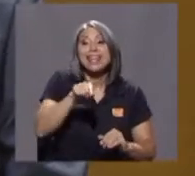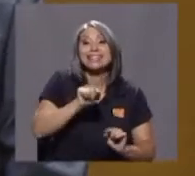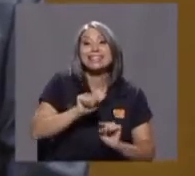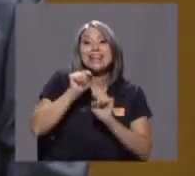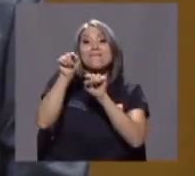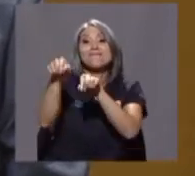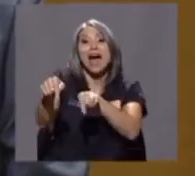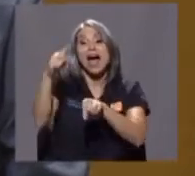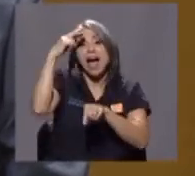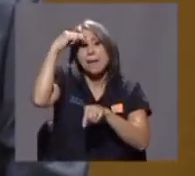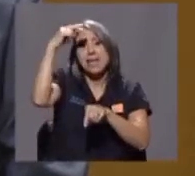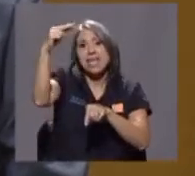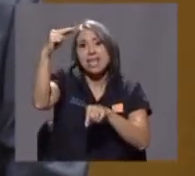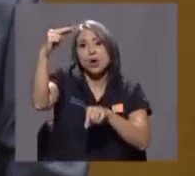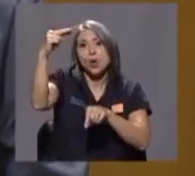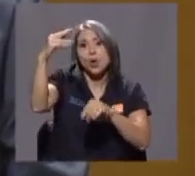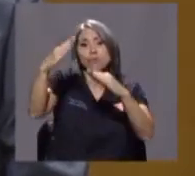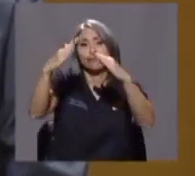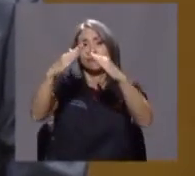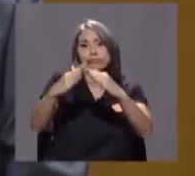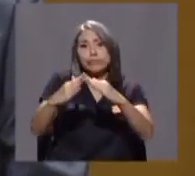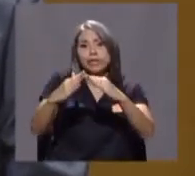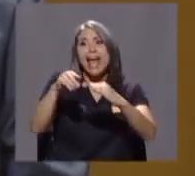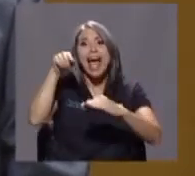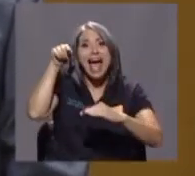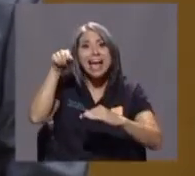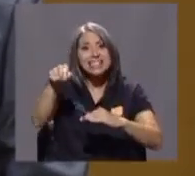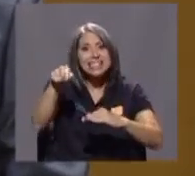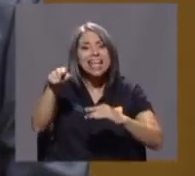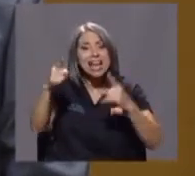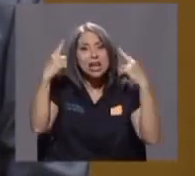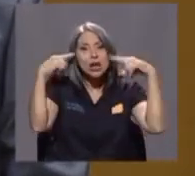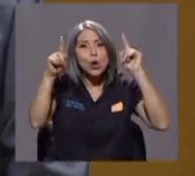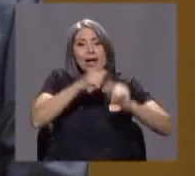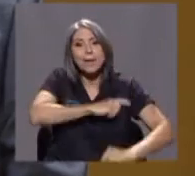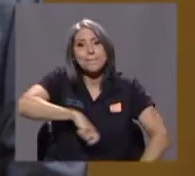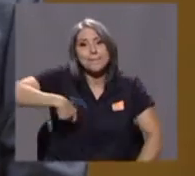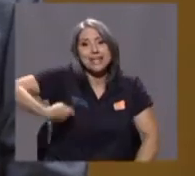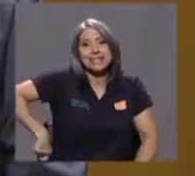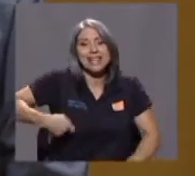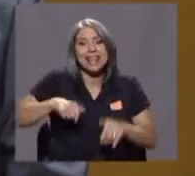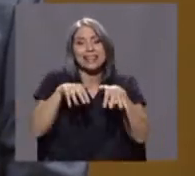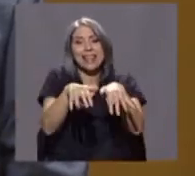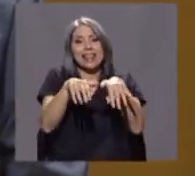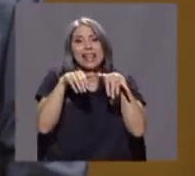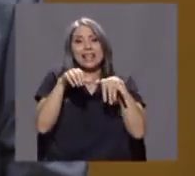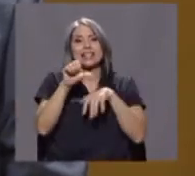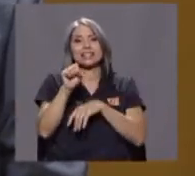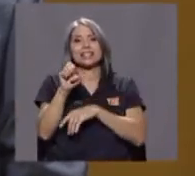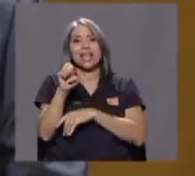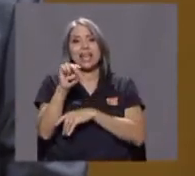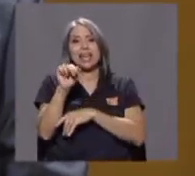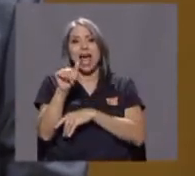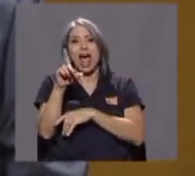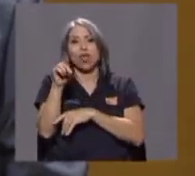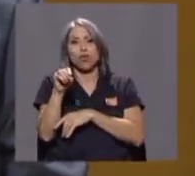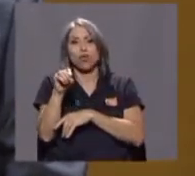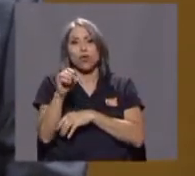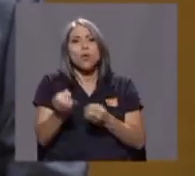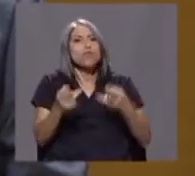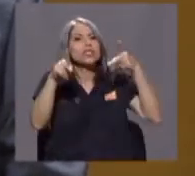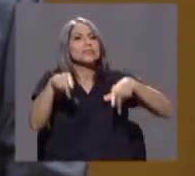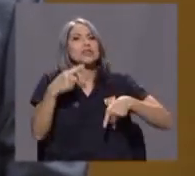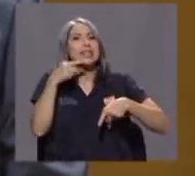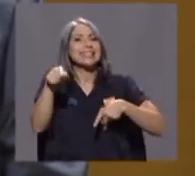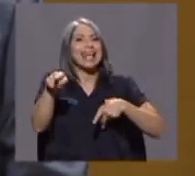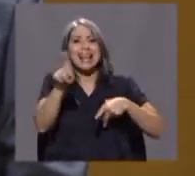México llega a ser presidente del Senado. Oh. Y dicen muchos que no llegó a ser presidente de la República porque no había nacido en México,